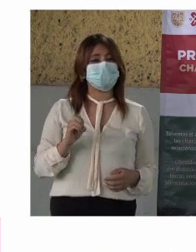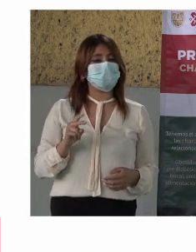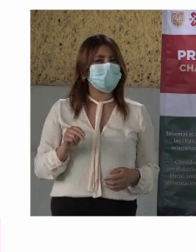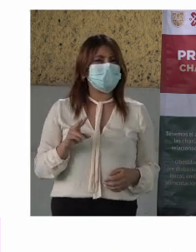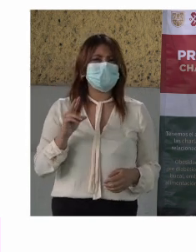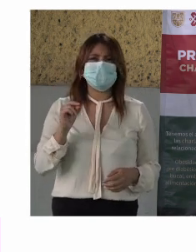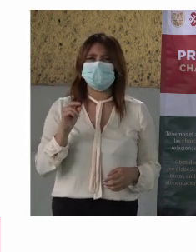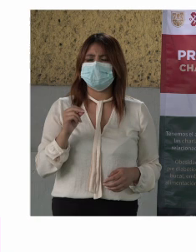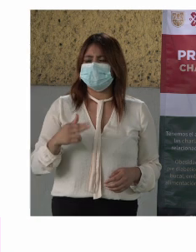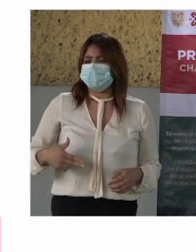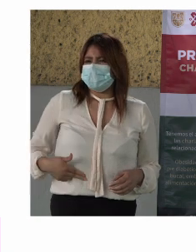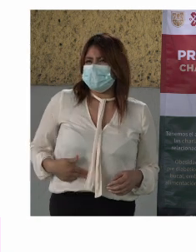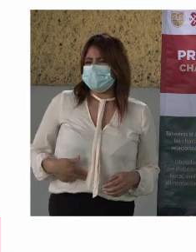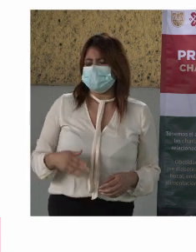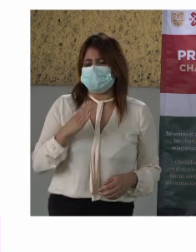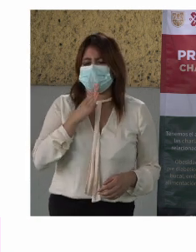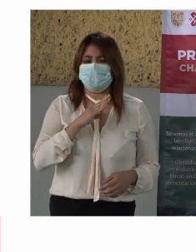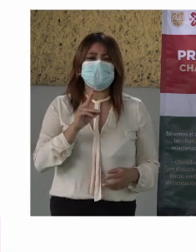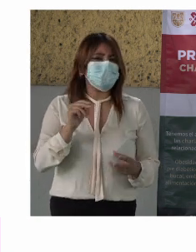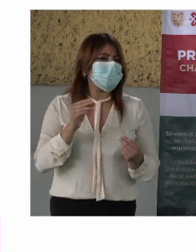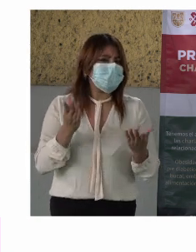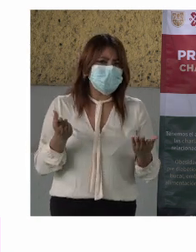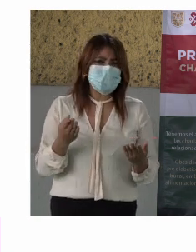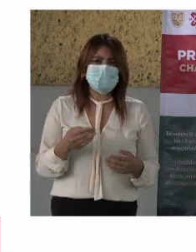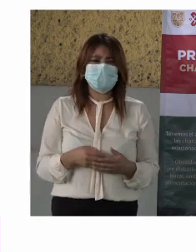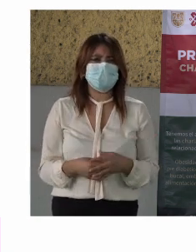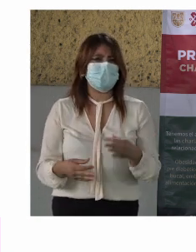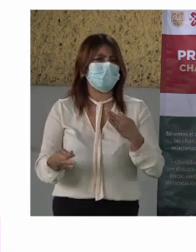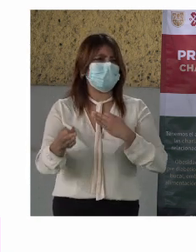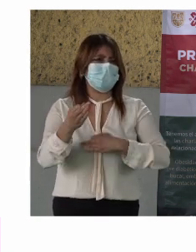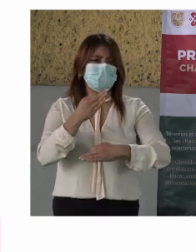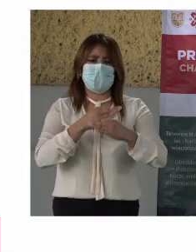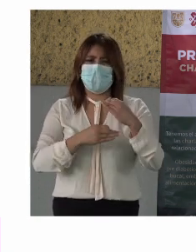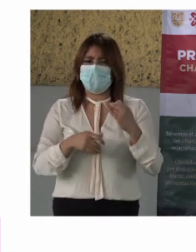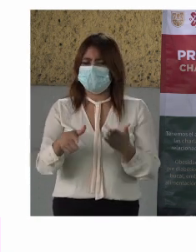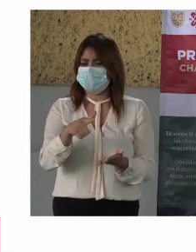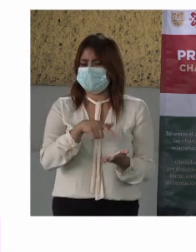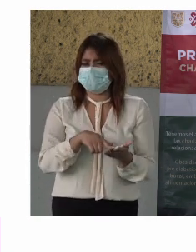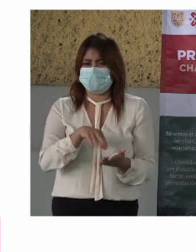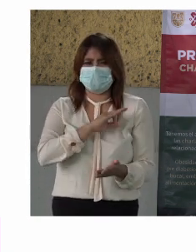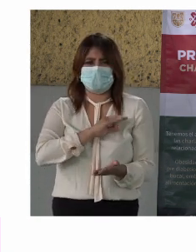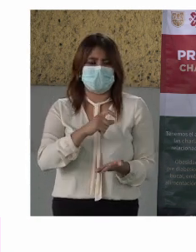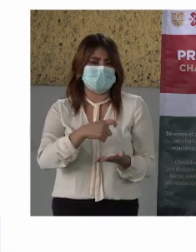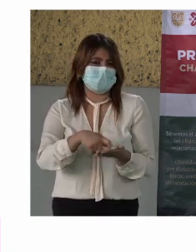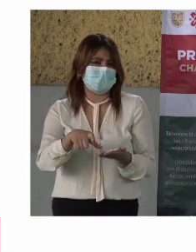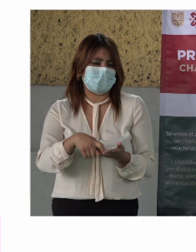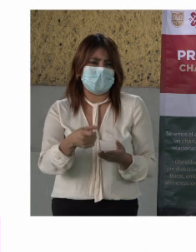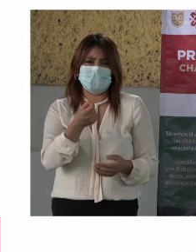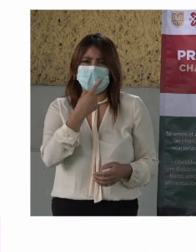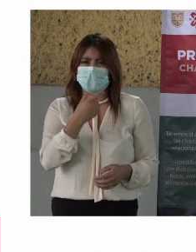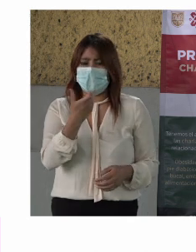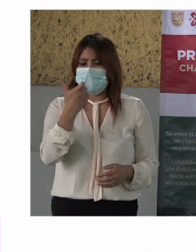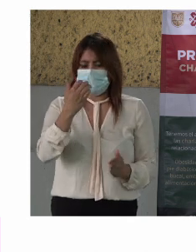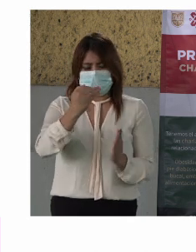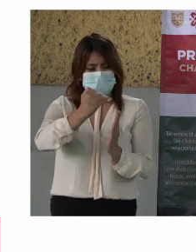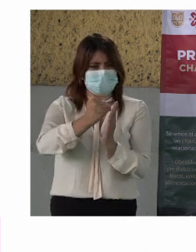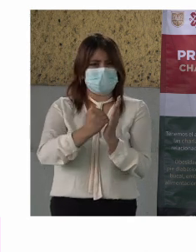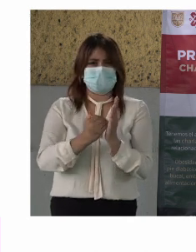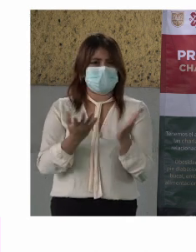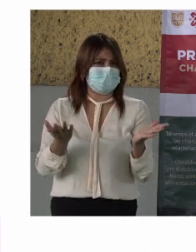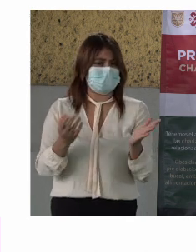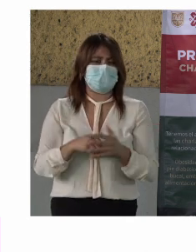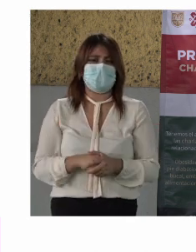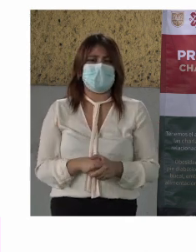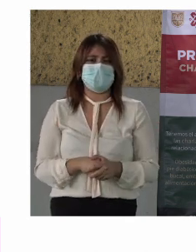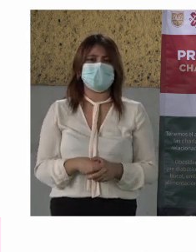fácil disponibilidad, o sea, todas las farmacias tienen metformina y la verdad es que es muy, muy barata. Entonces, este